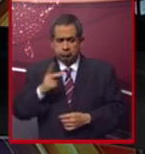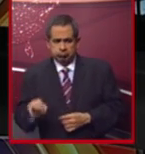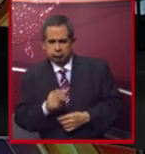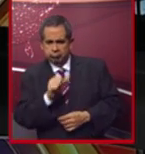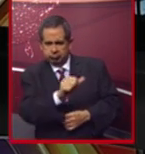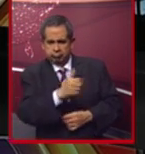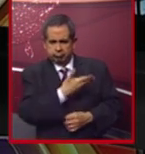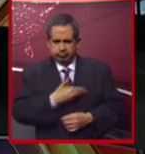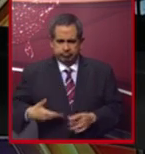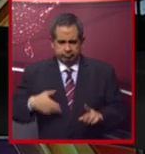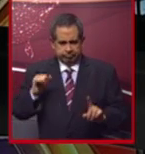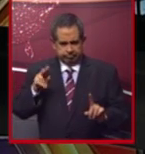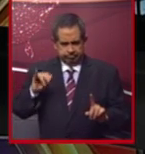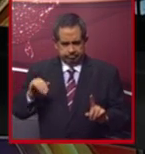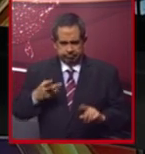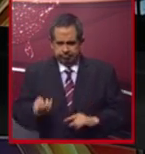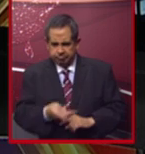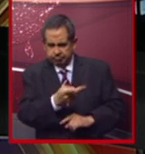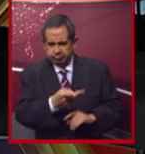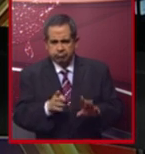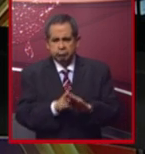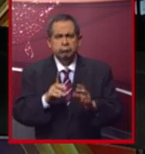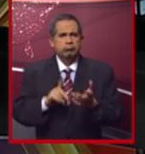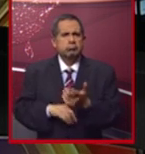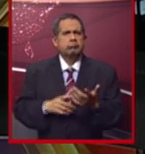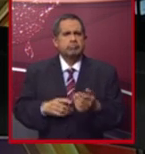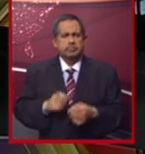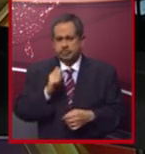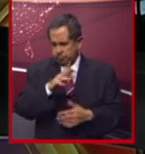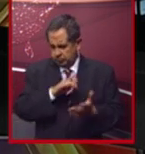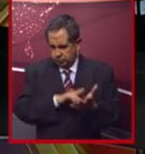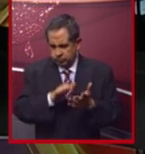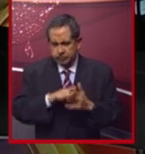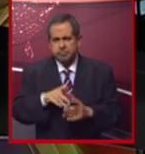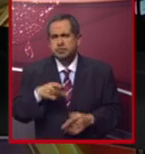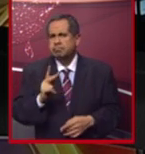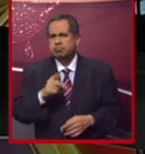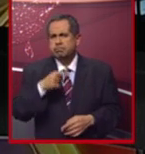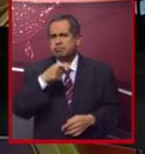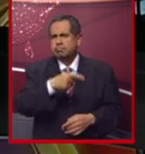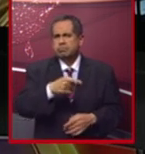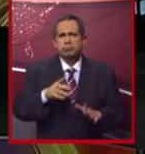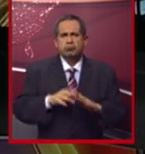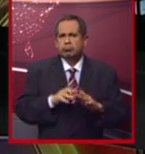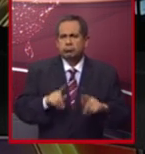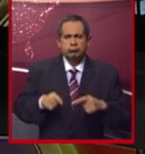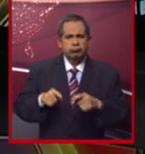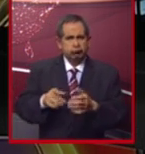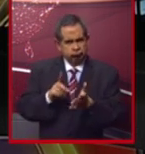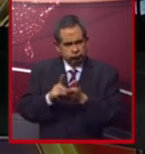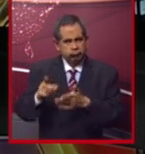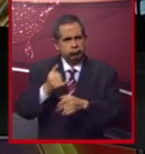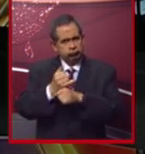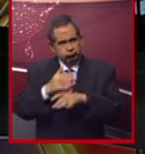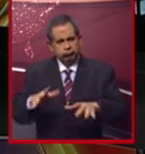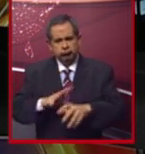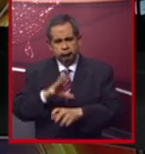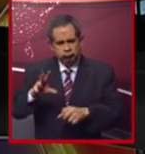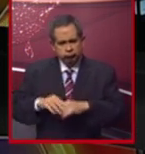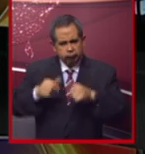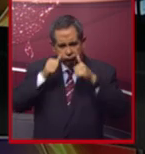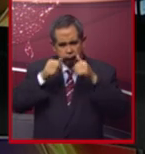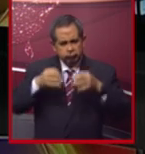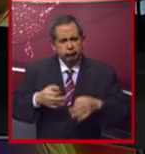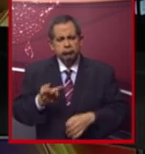INAI, expresaron su respaldo al organismo autónomo y le cuestionaron sobre las acciones para garantizar el pleno derecho de acceso a la información.